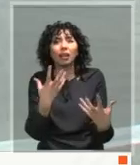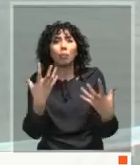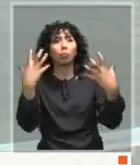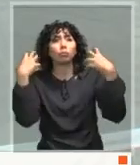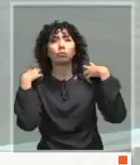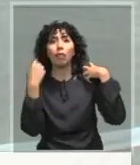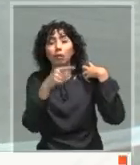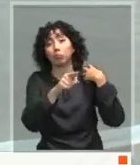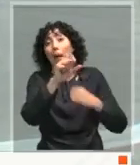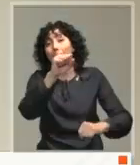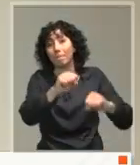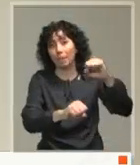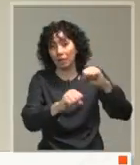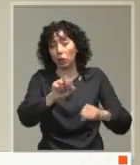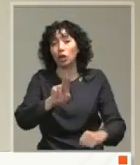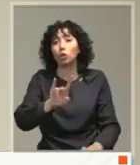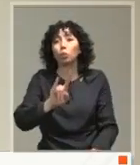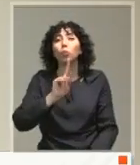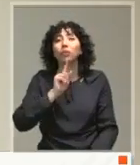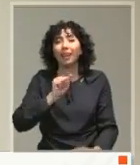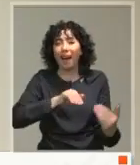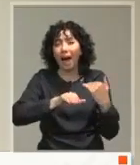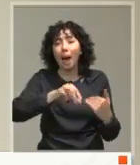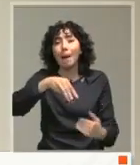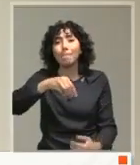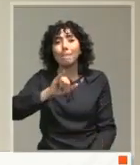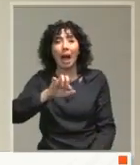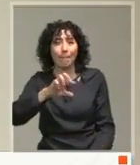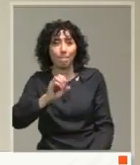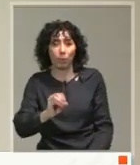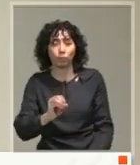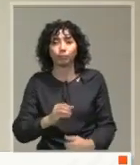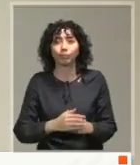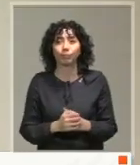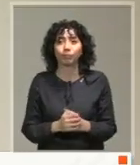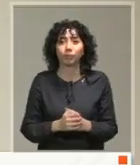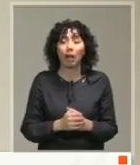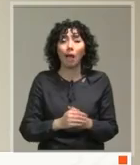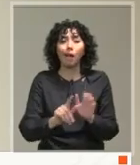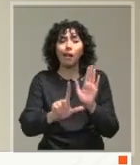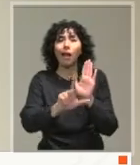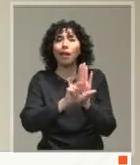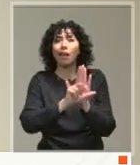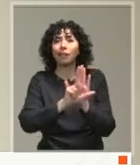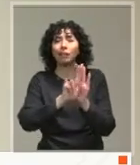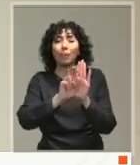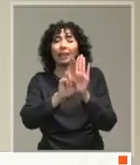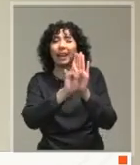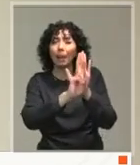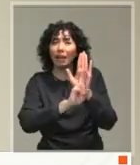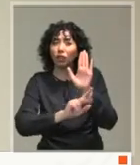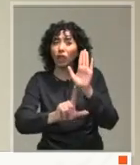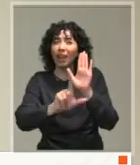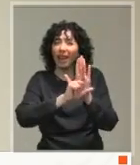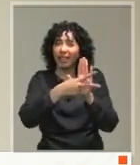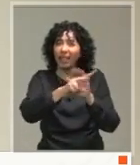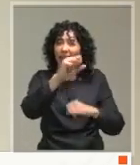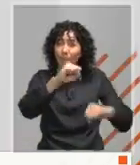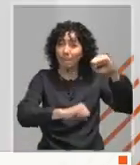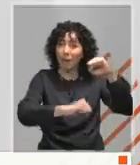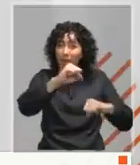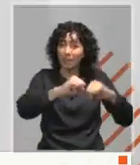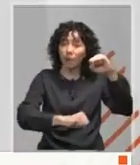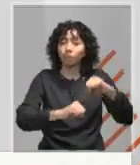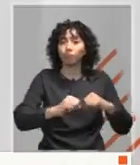la concesionaria Ruta del Maipo, a raíz de lo establecido en el fundamento legal sobre el reglamento de la Ley de Concesiones de Obras